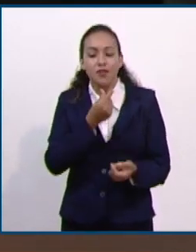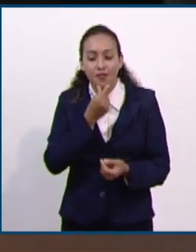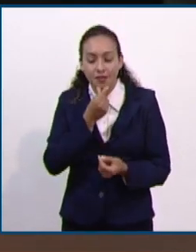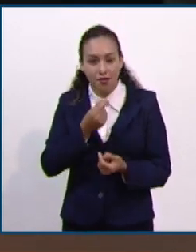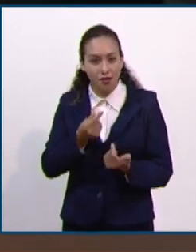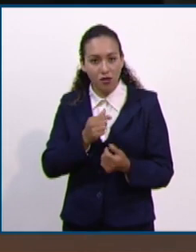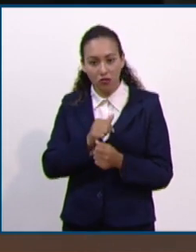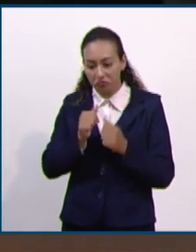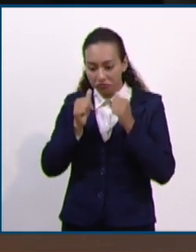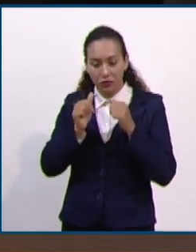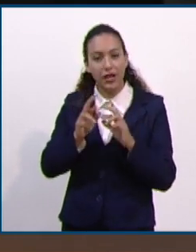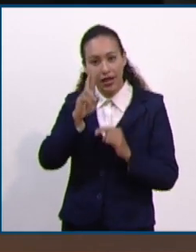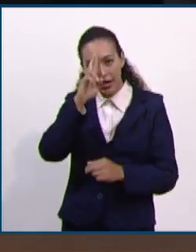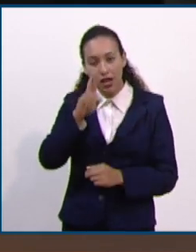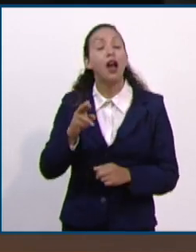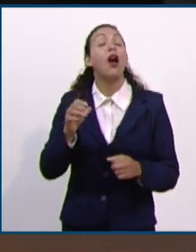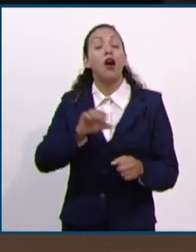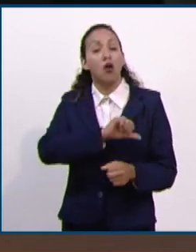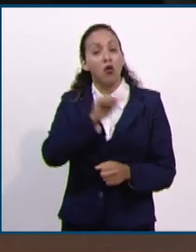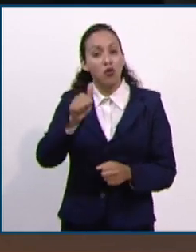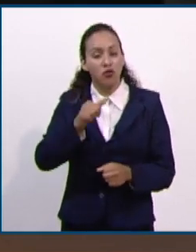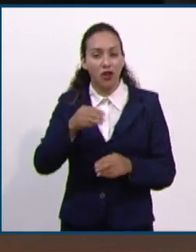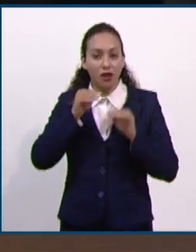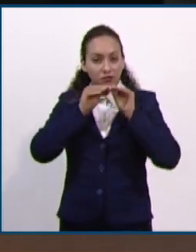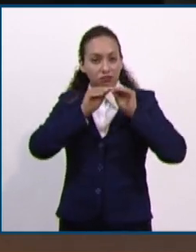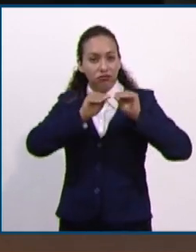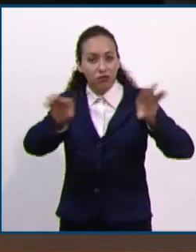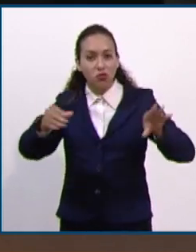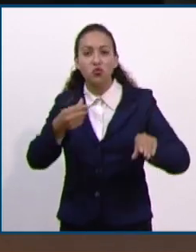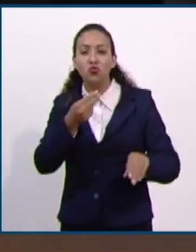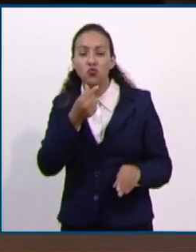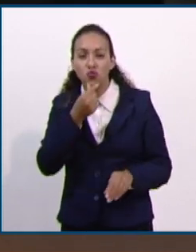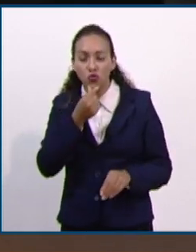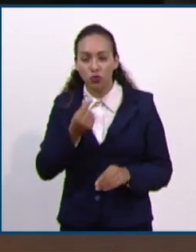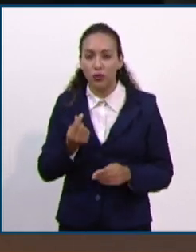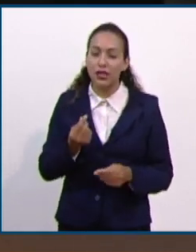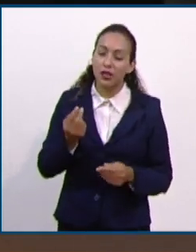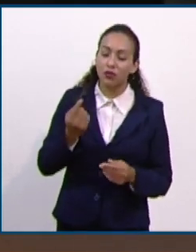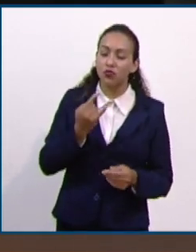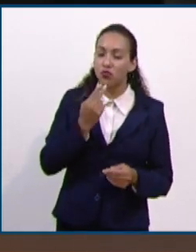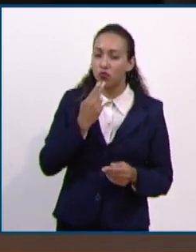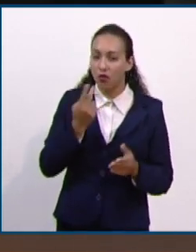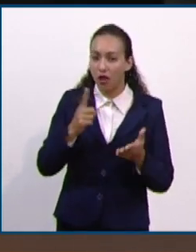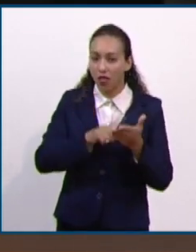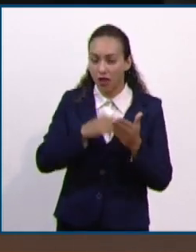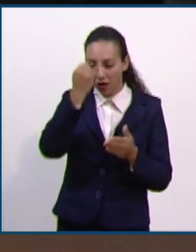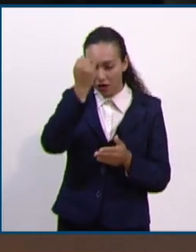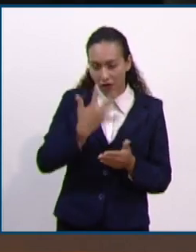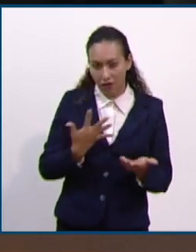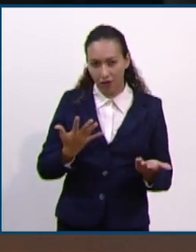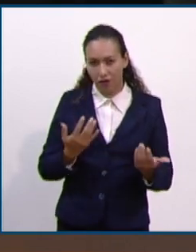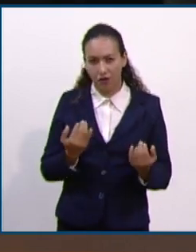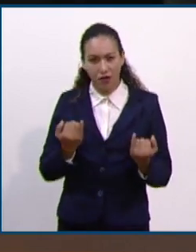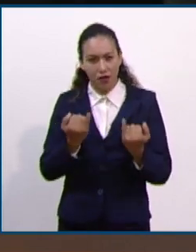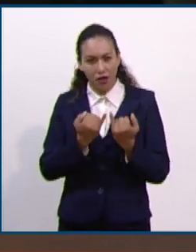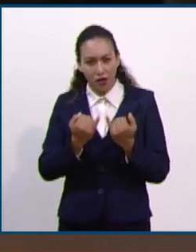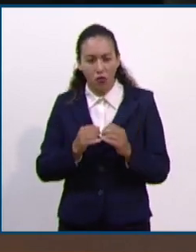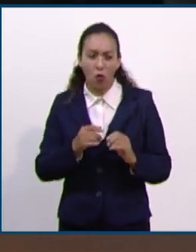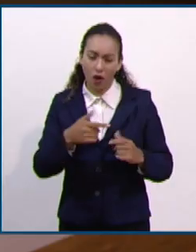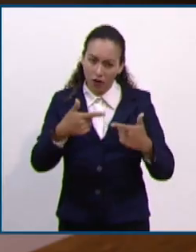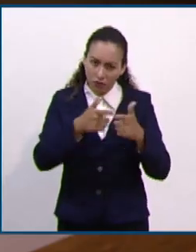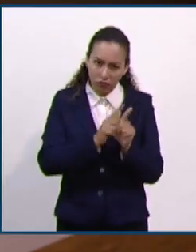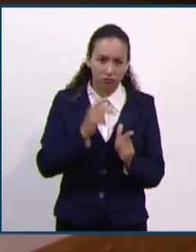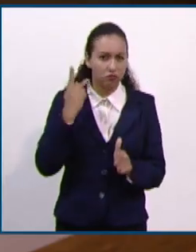vulneración a las reglas de propaganda político-electoral por la inclusión de niñas y niños y adolescentes, así como la falta del deber de cuidado de los partidos